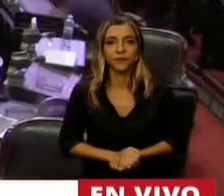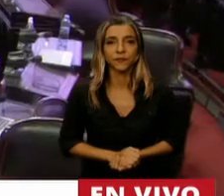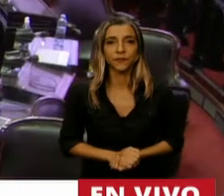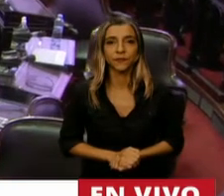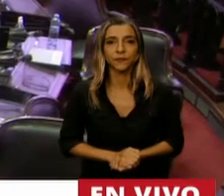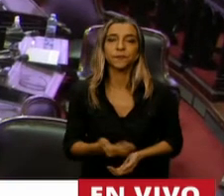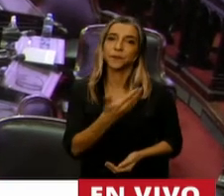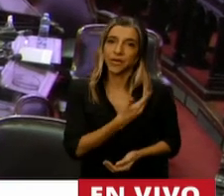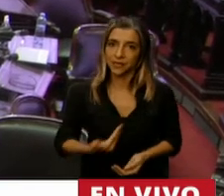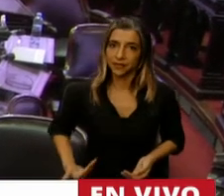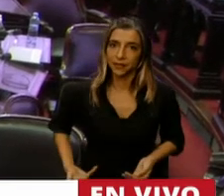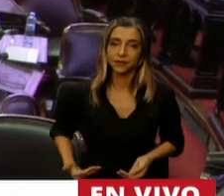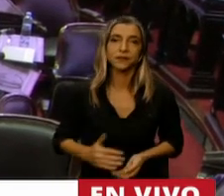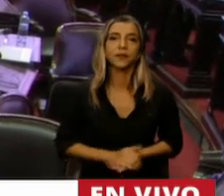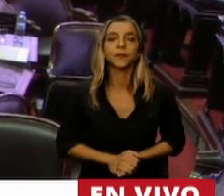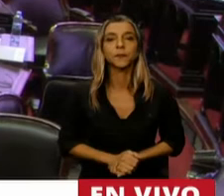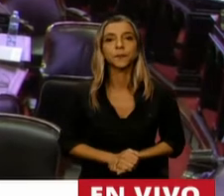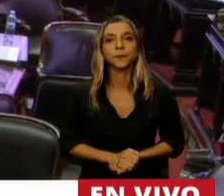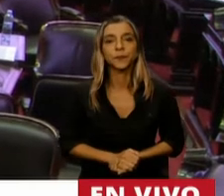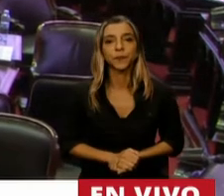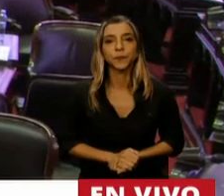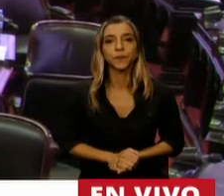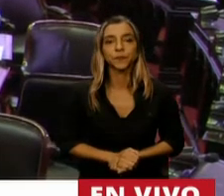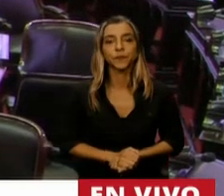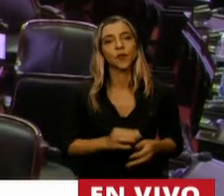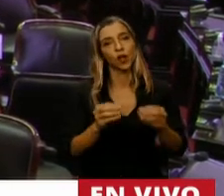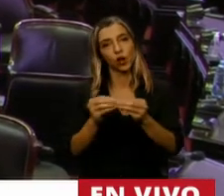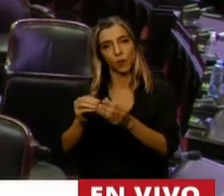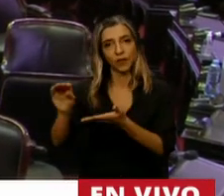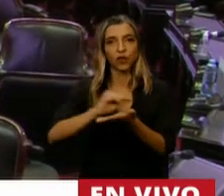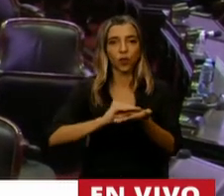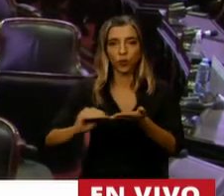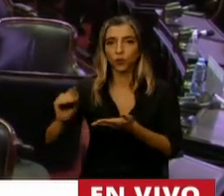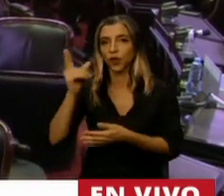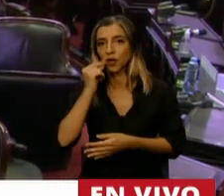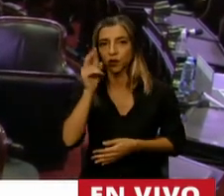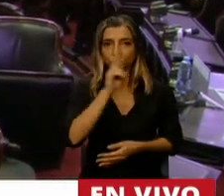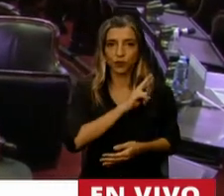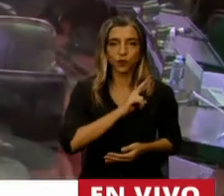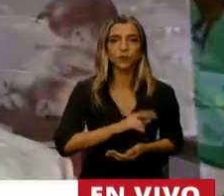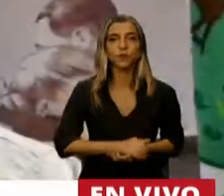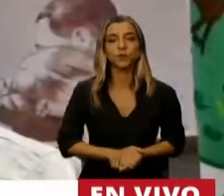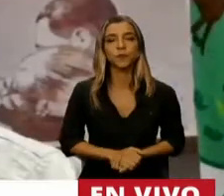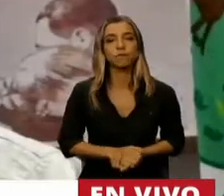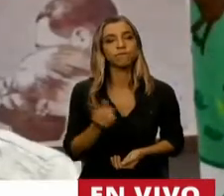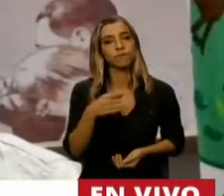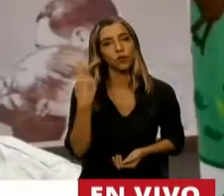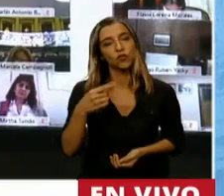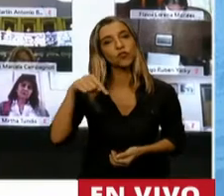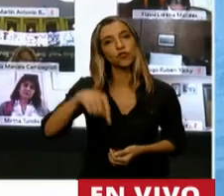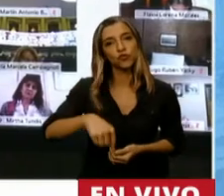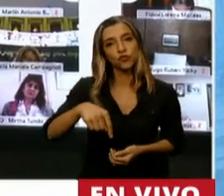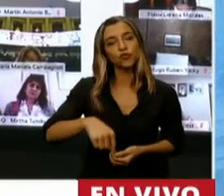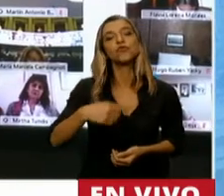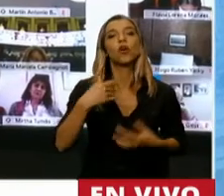vidente compañeros diputados y diputadas buenos estamos tratando en este recinto